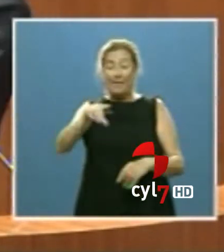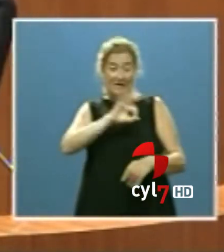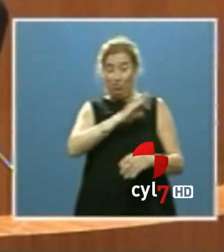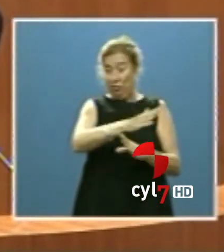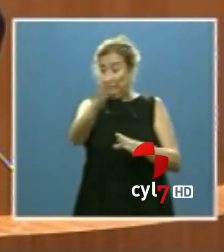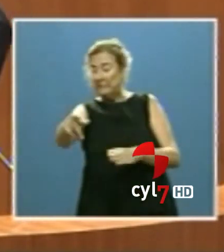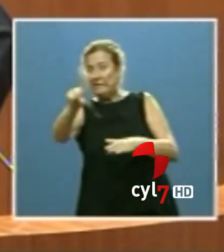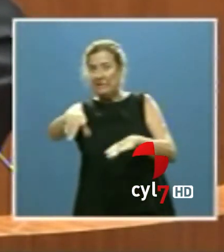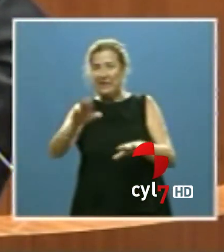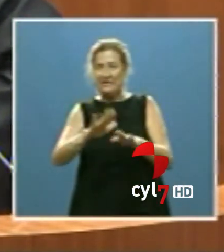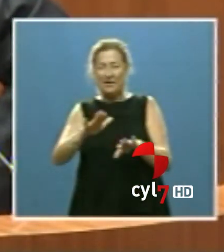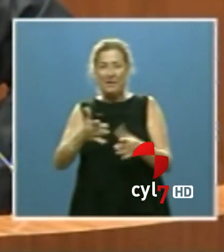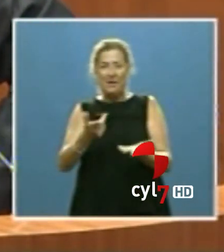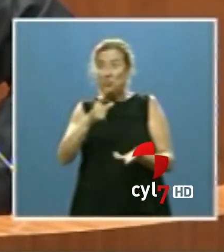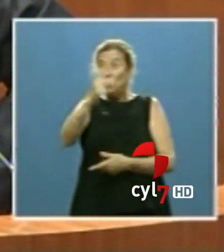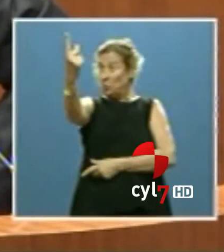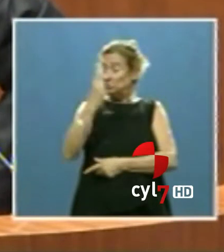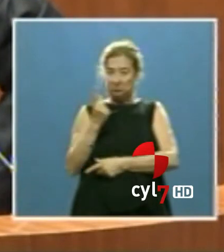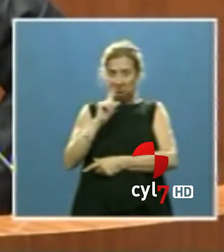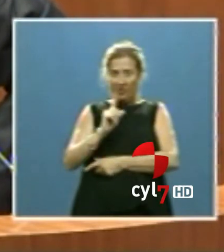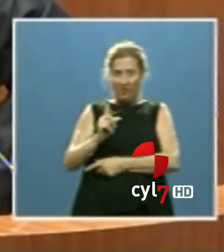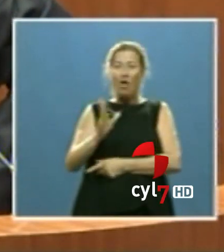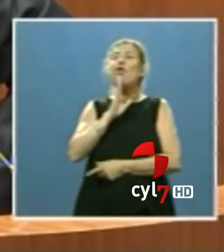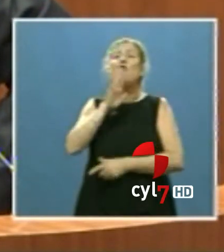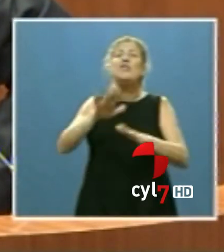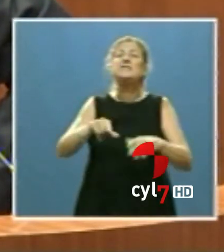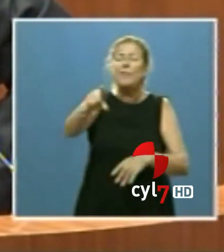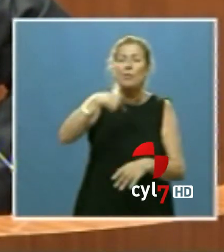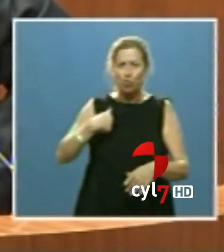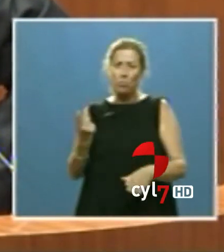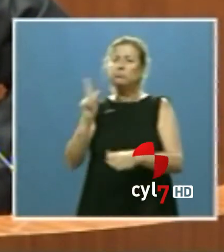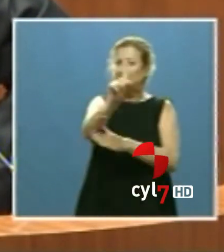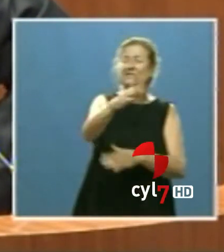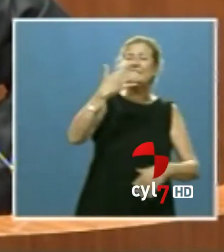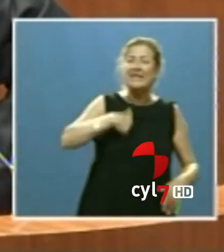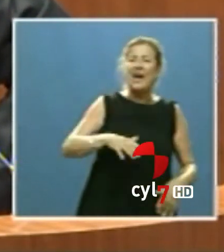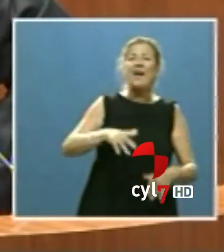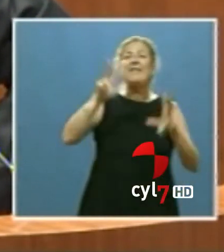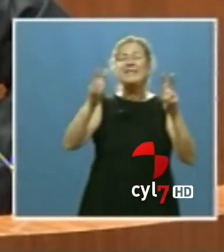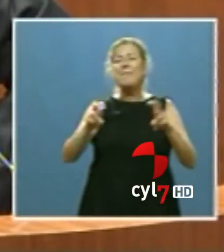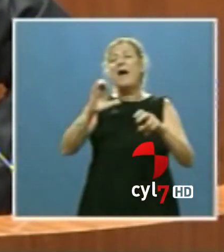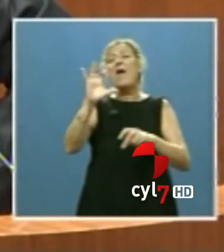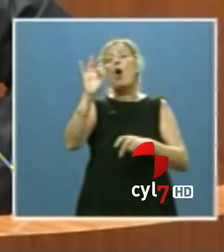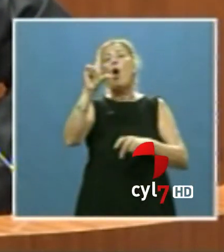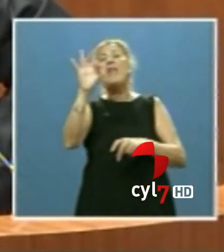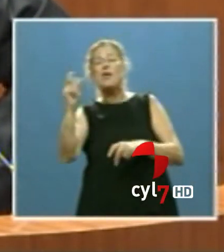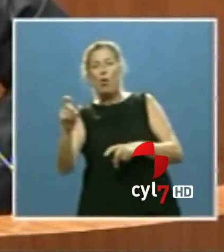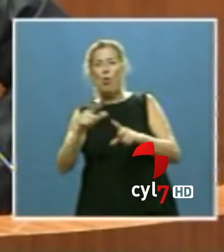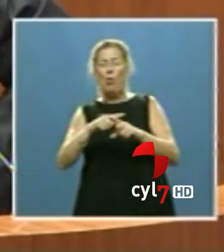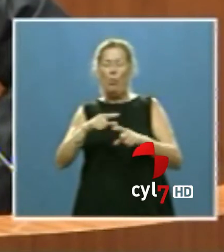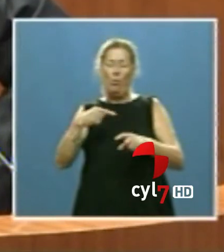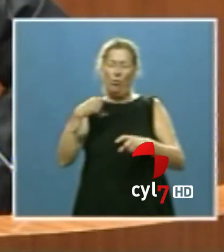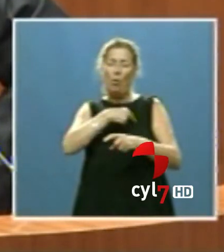bien ni apareció ni se le esperaba donde estaba usted cuando yo compareció para hablar de los temas eólicos ante la comisión de economía